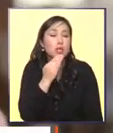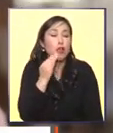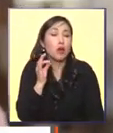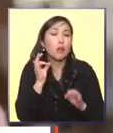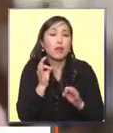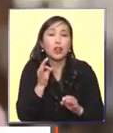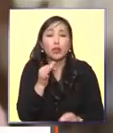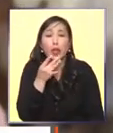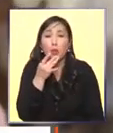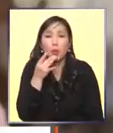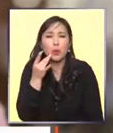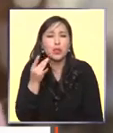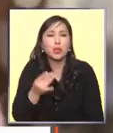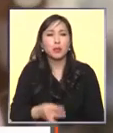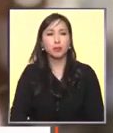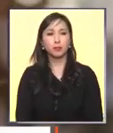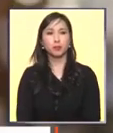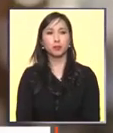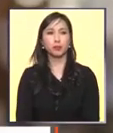dulce.